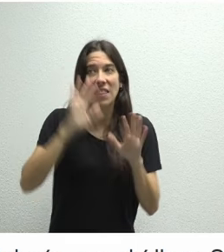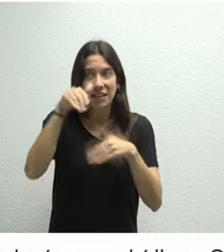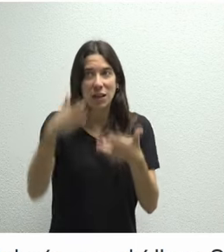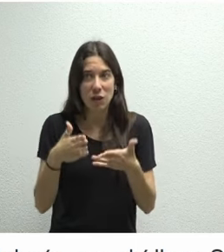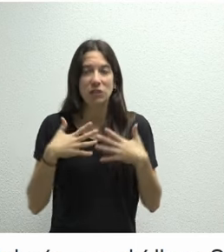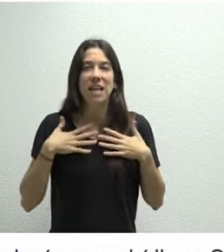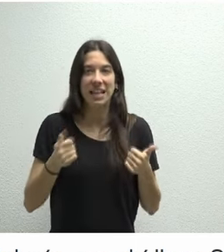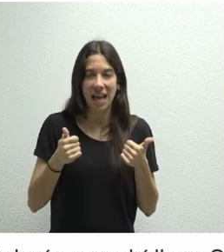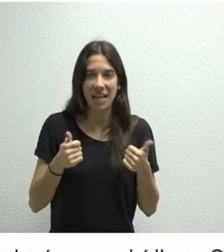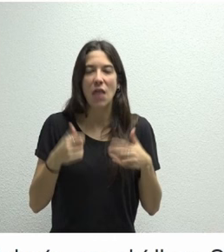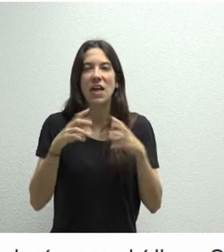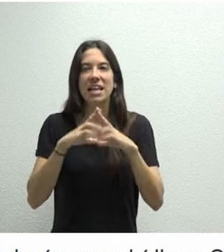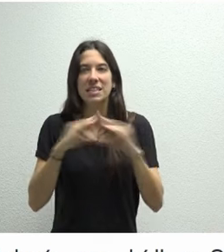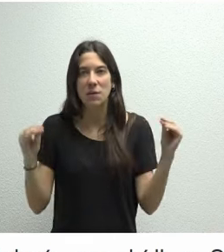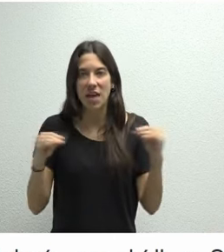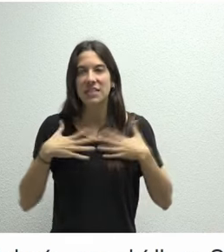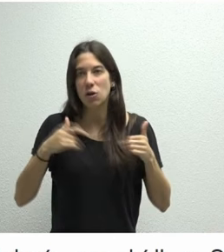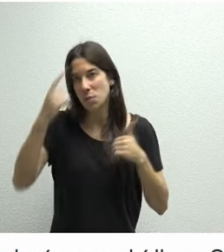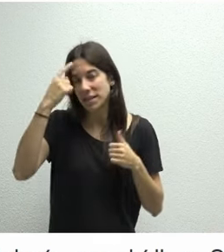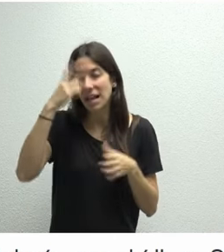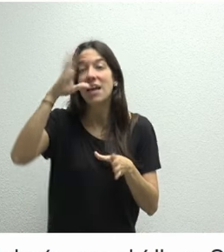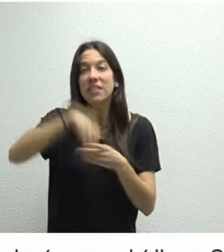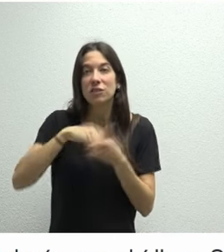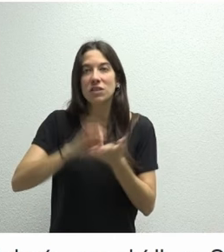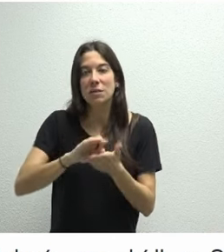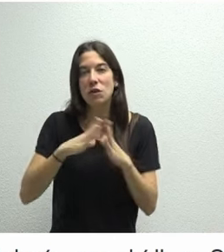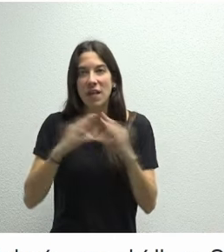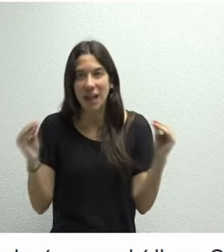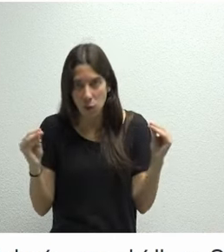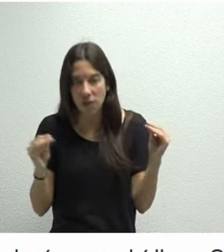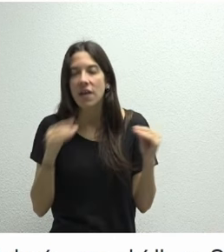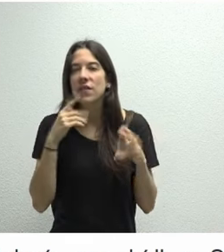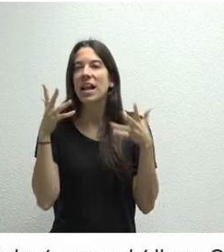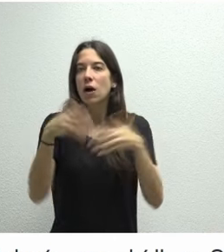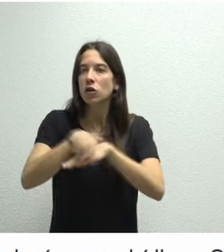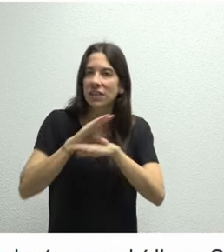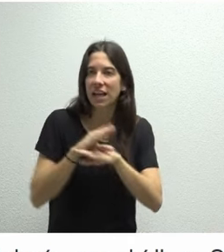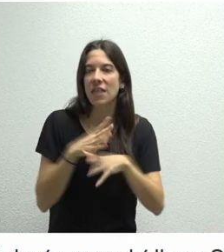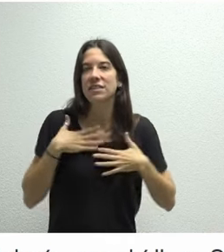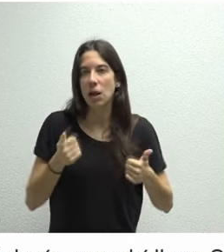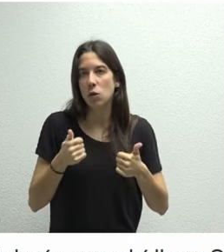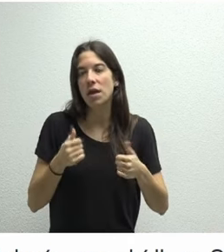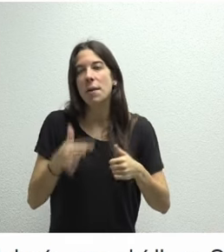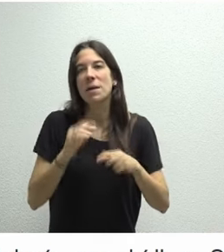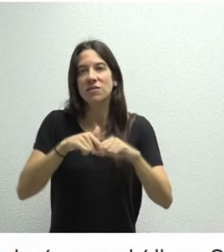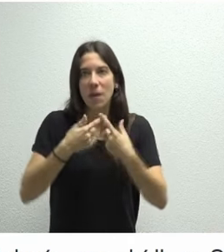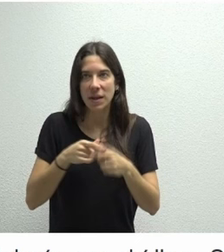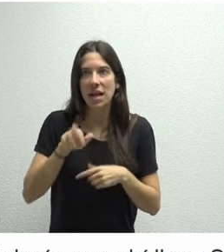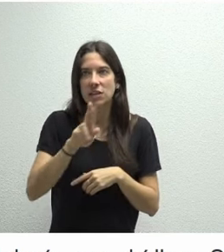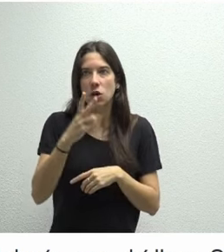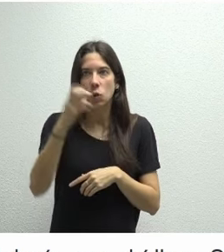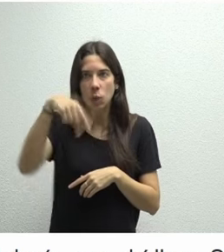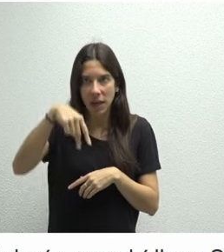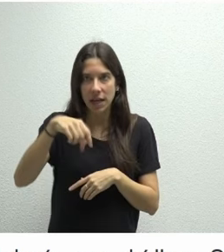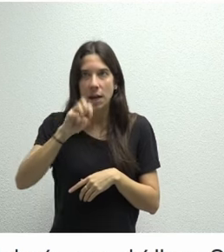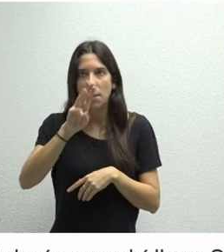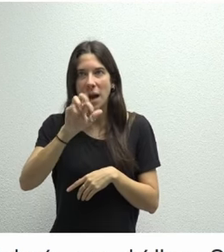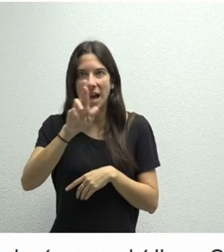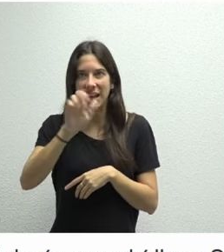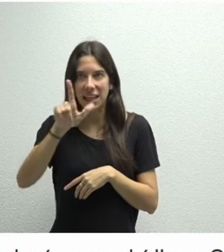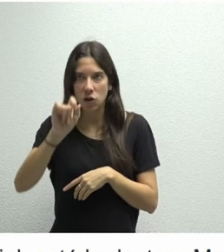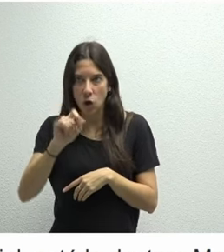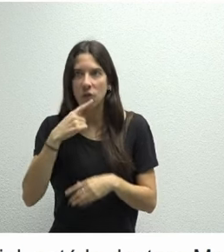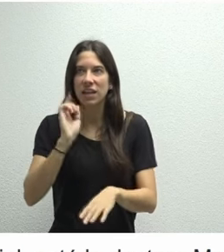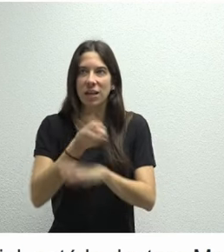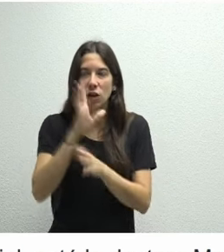mental que está dentro del servicio andaluz de salud de la consejería de salud y familias Rubén parrillo que es director del centro de Día ocupacional